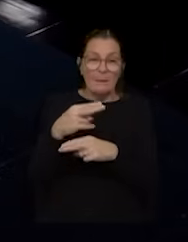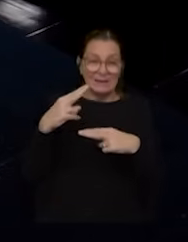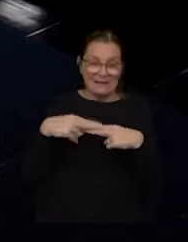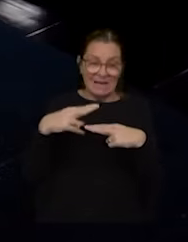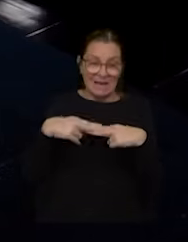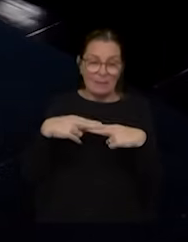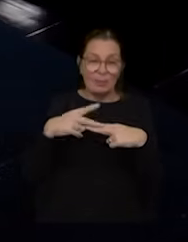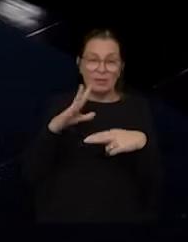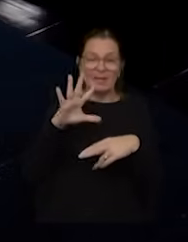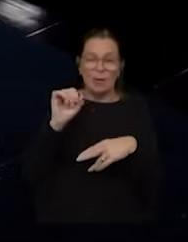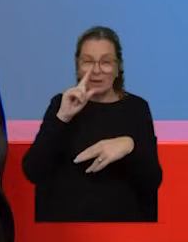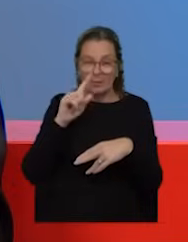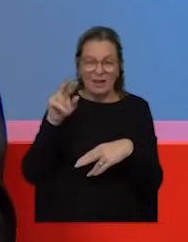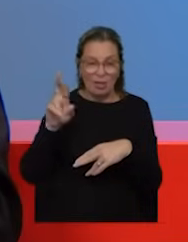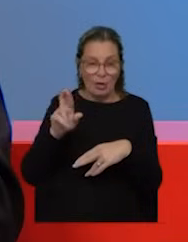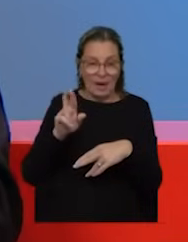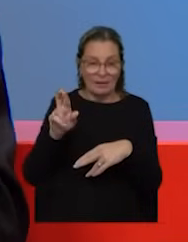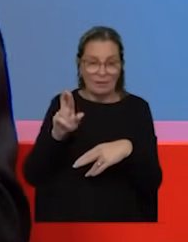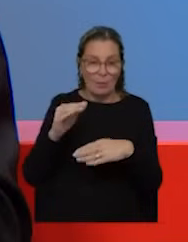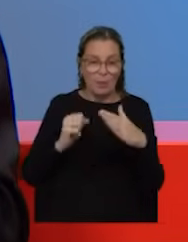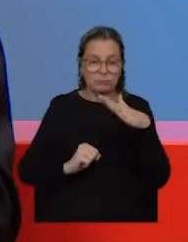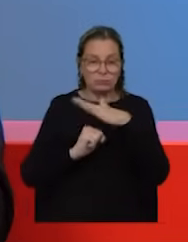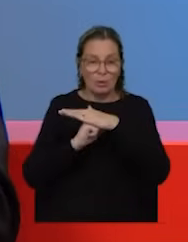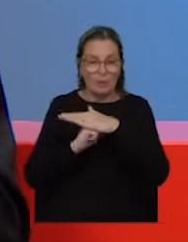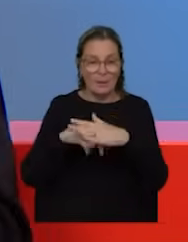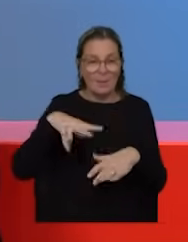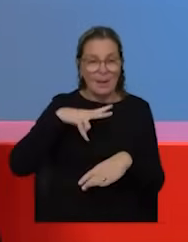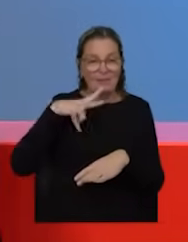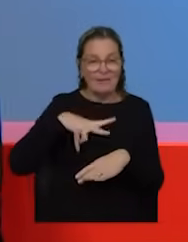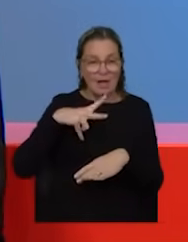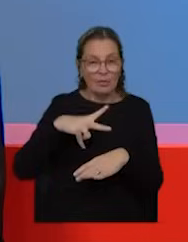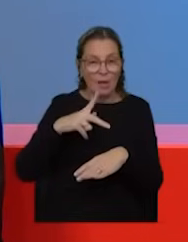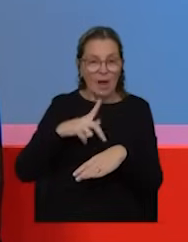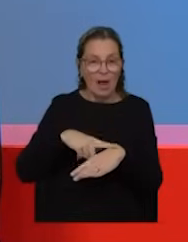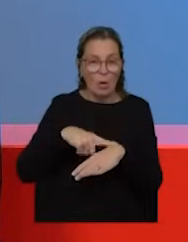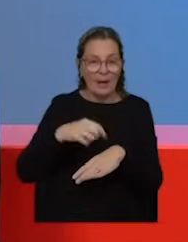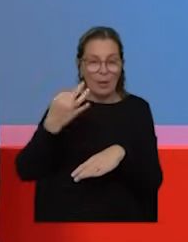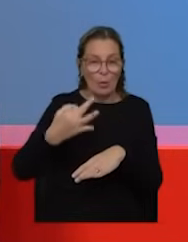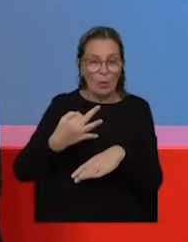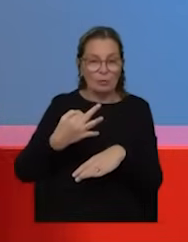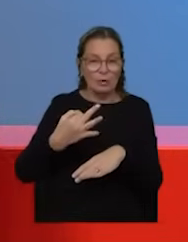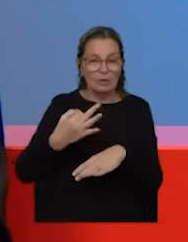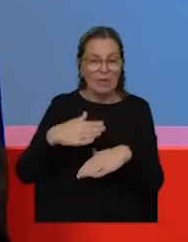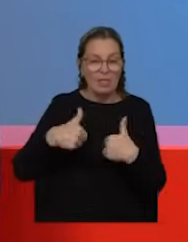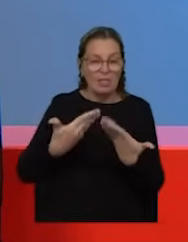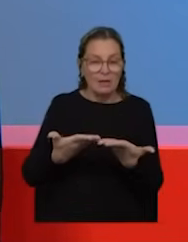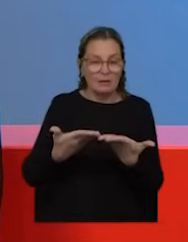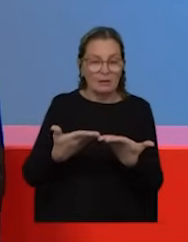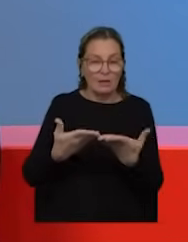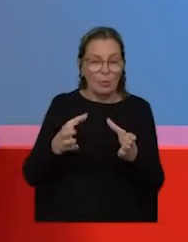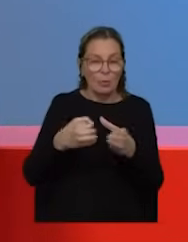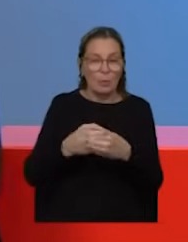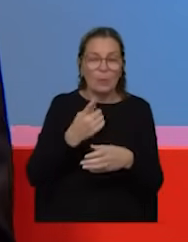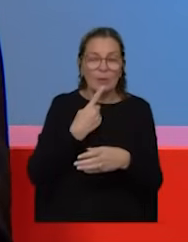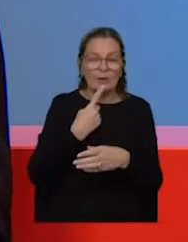y los $50,000 como como tope para privados eh A la hora justamente de de aportar eh a un partido